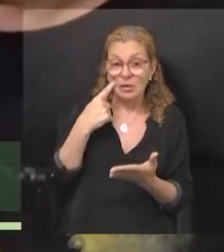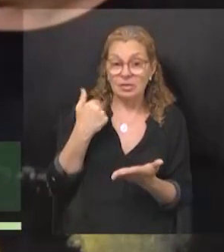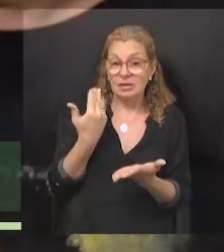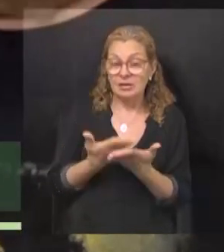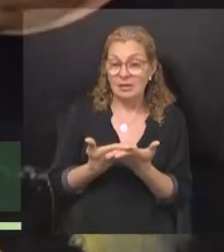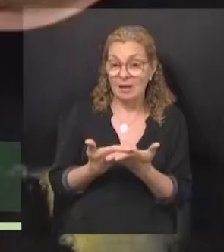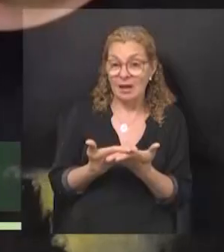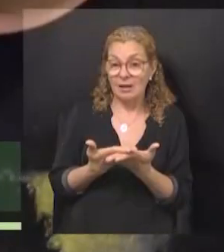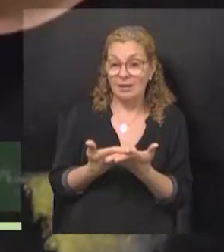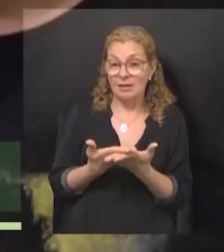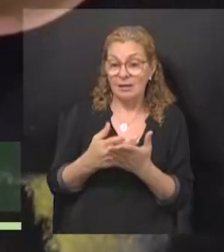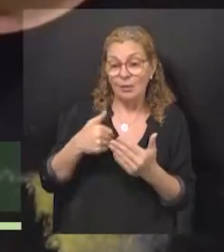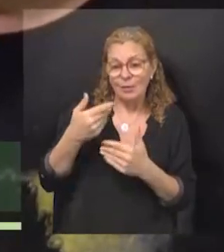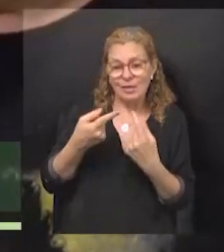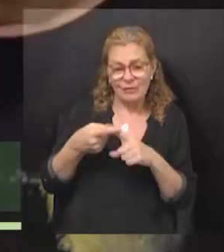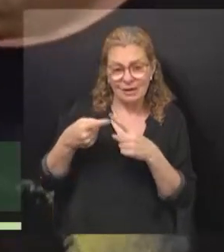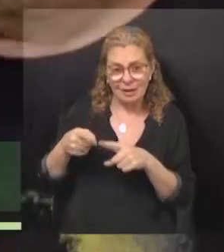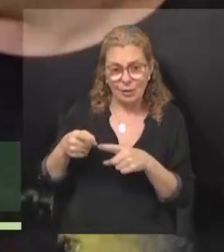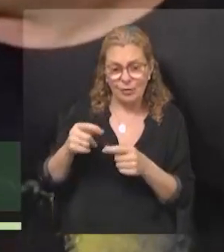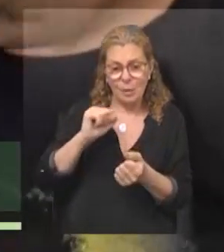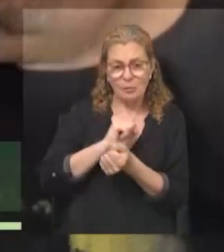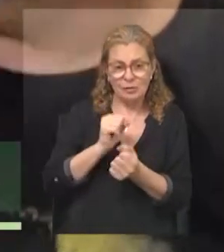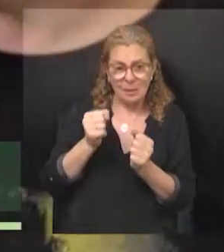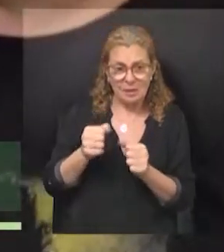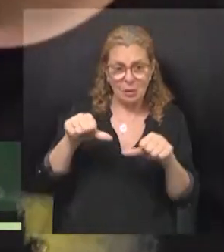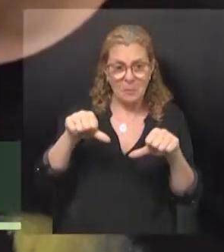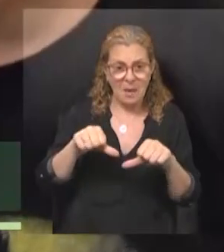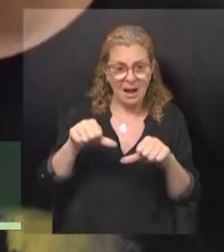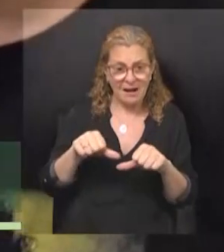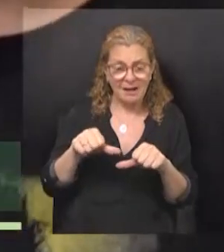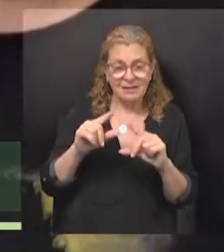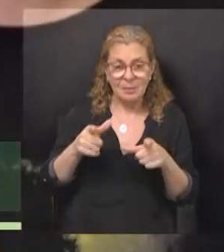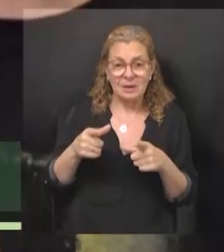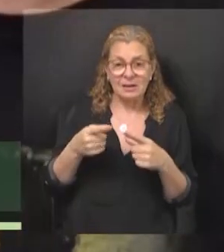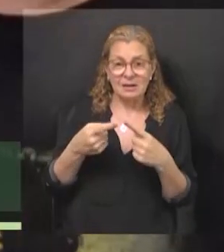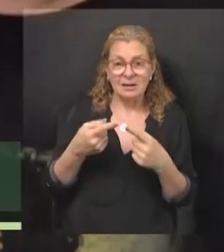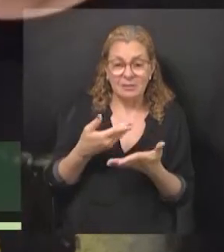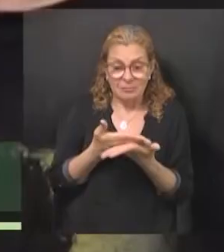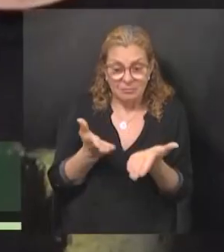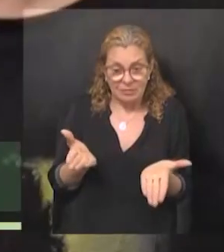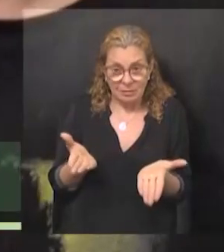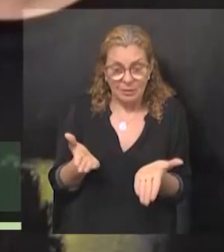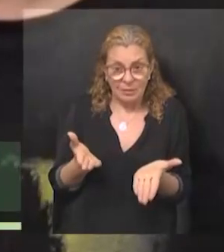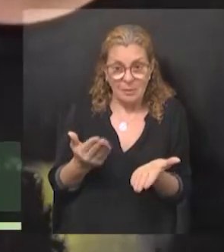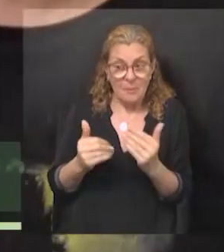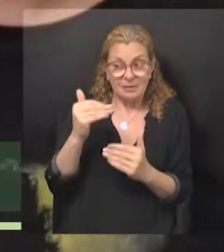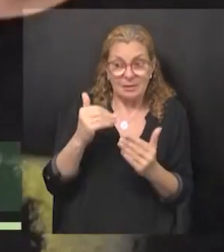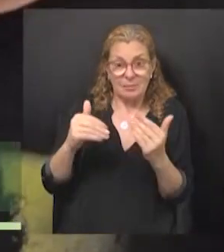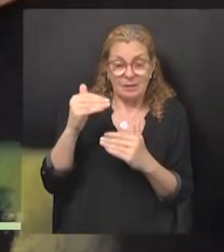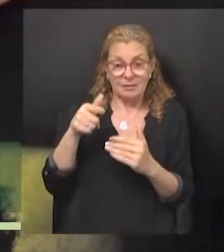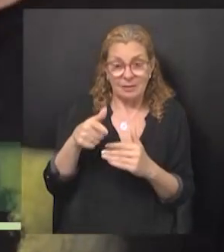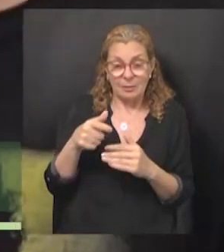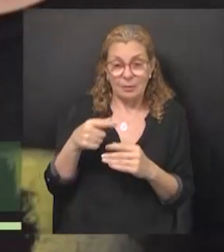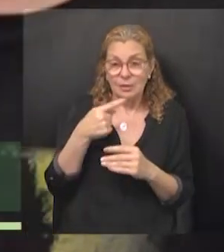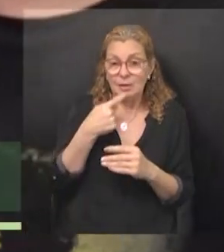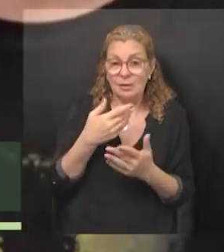los procedimientos indebidos más los procesamientos también indebidos a todas luces aumente estamos expuestos